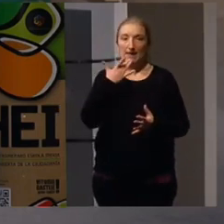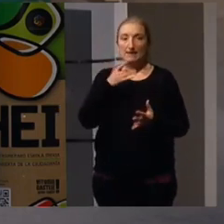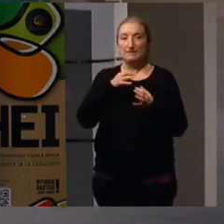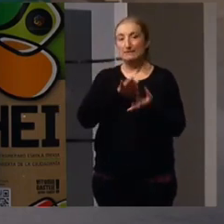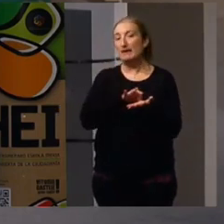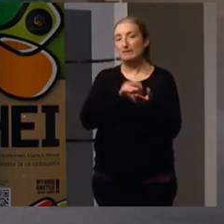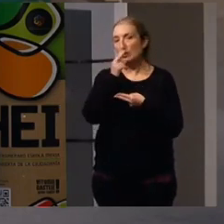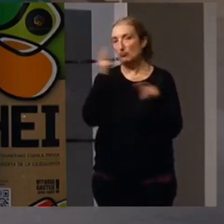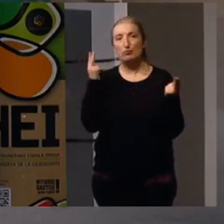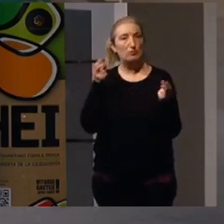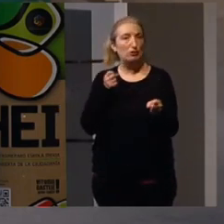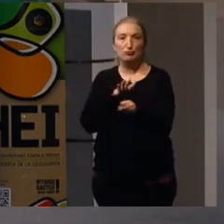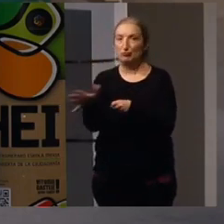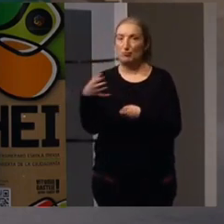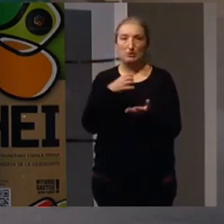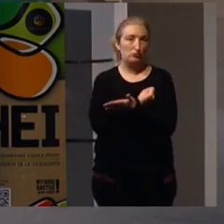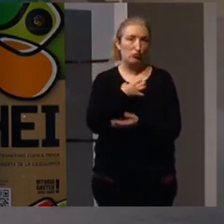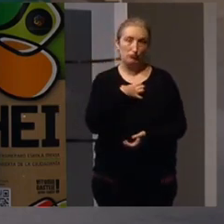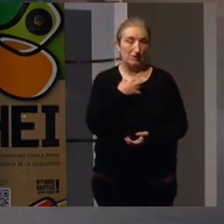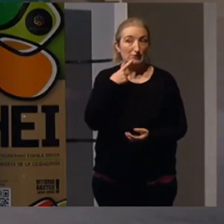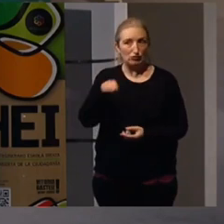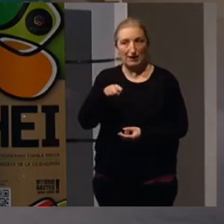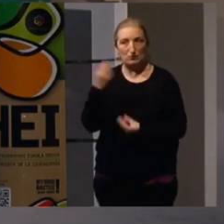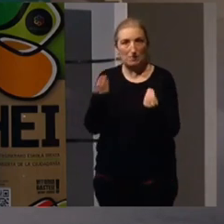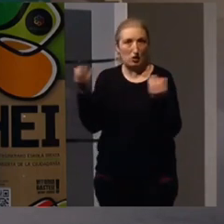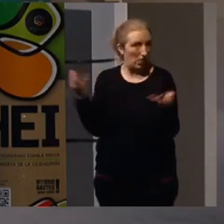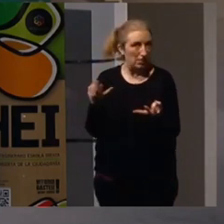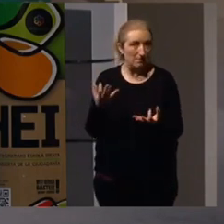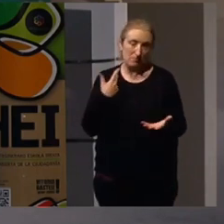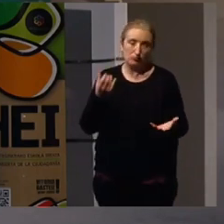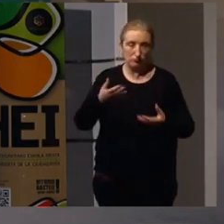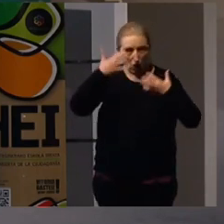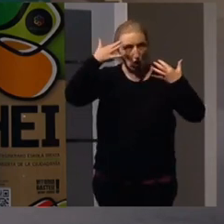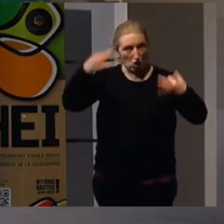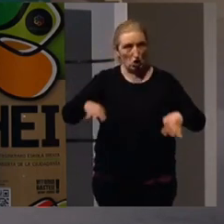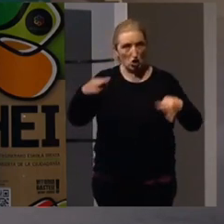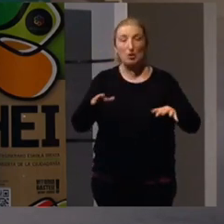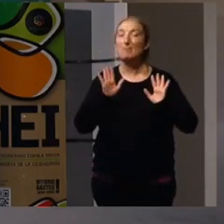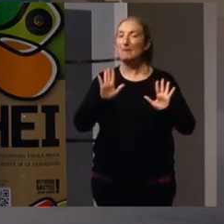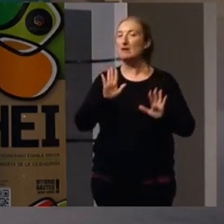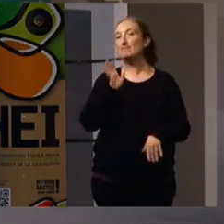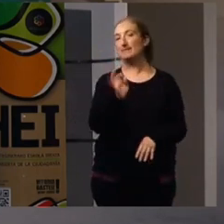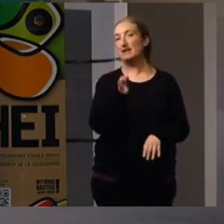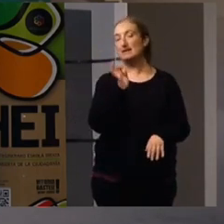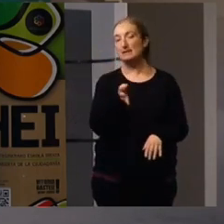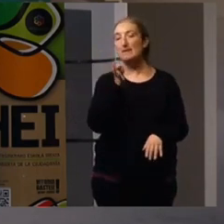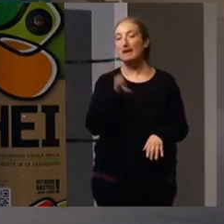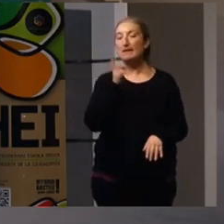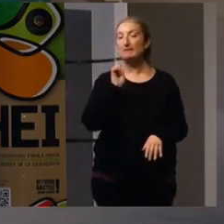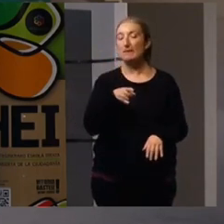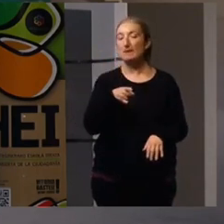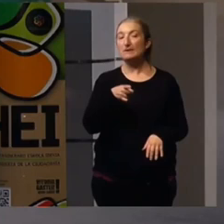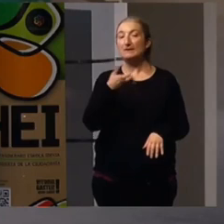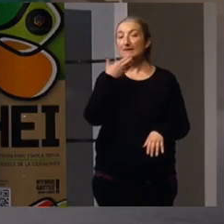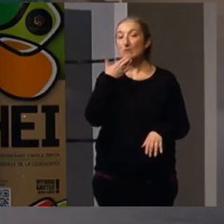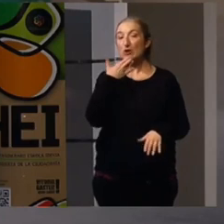servicios públicos no lleguen. Entonces, una de las cosas es mejorar esos servicios públicos, obviamente, pero es verdad también que